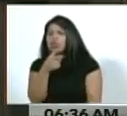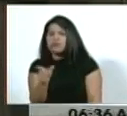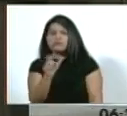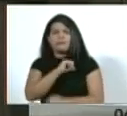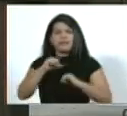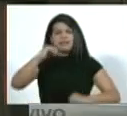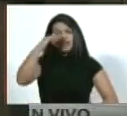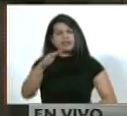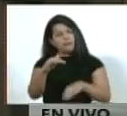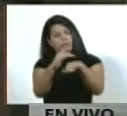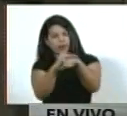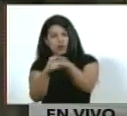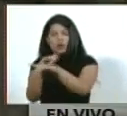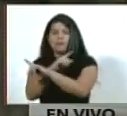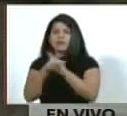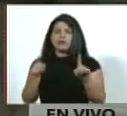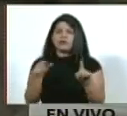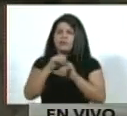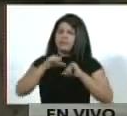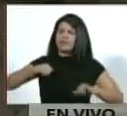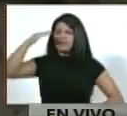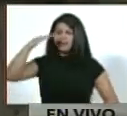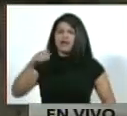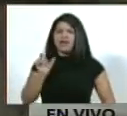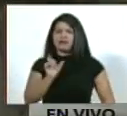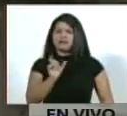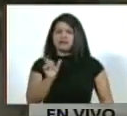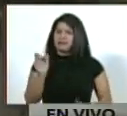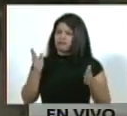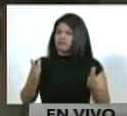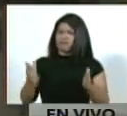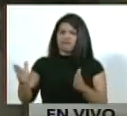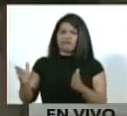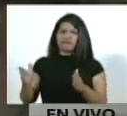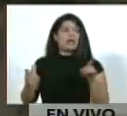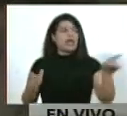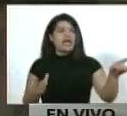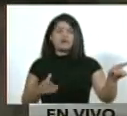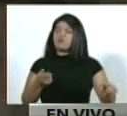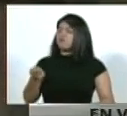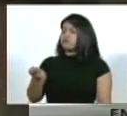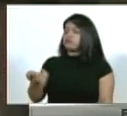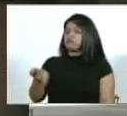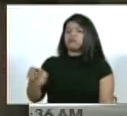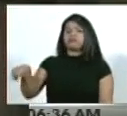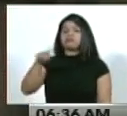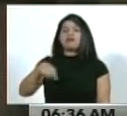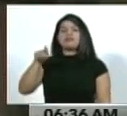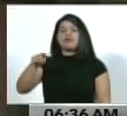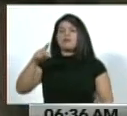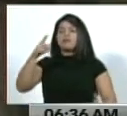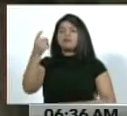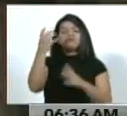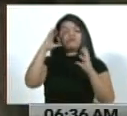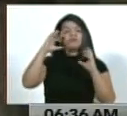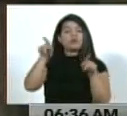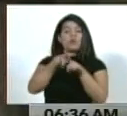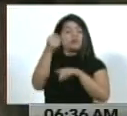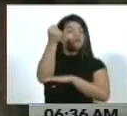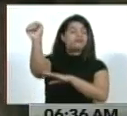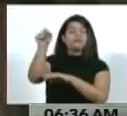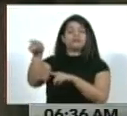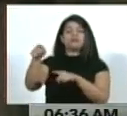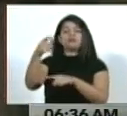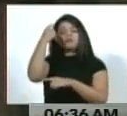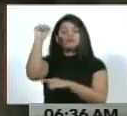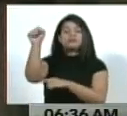momentos. ¿Cómo se le pide a la Fuerza Armada que desconozca a su comandante en